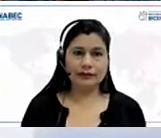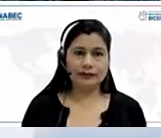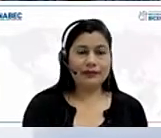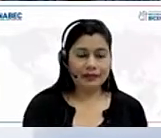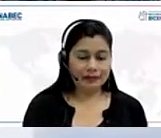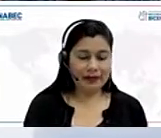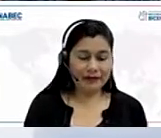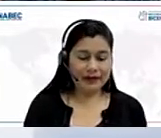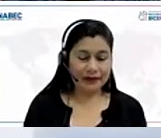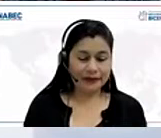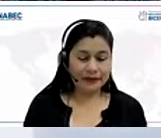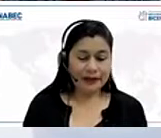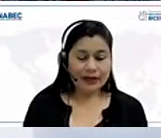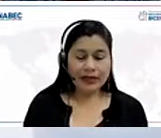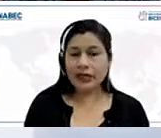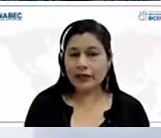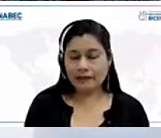años. Perfecto.